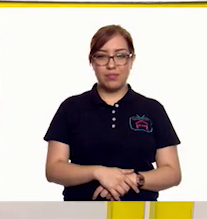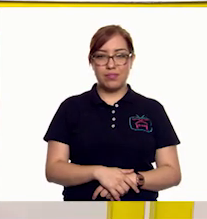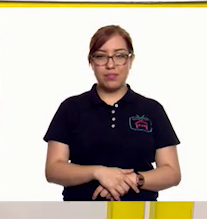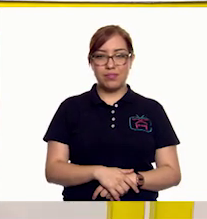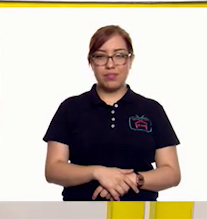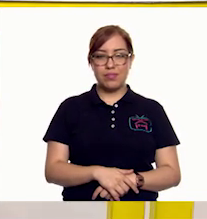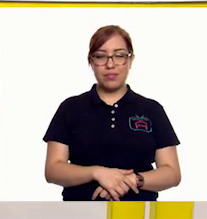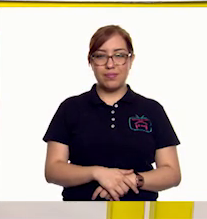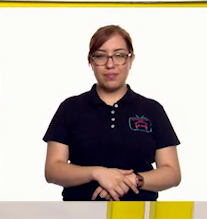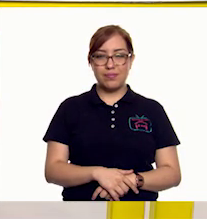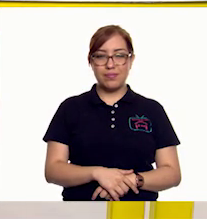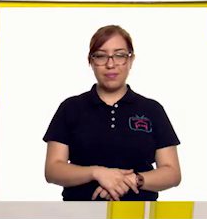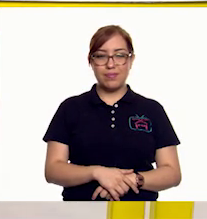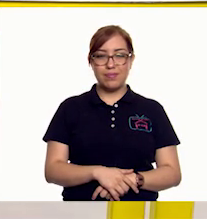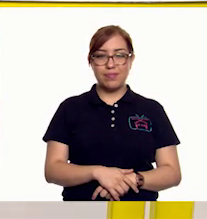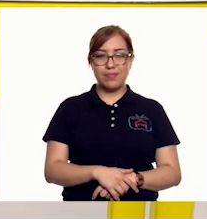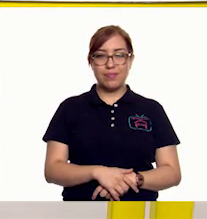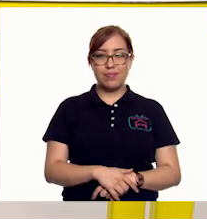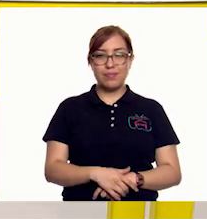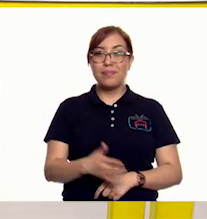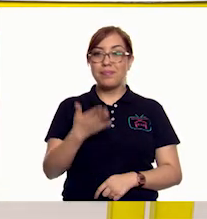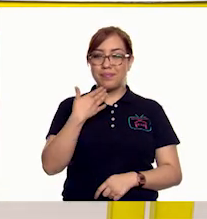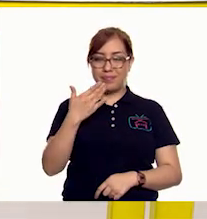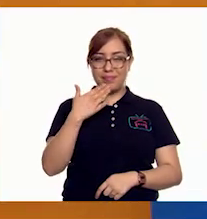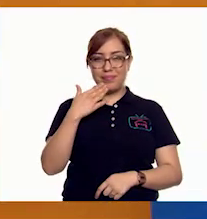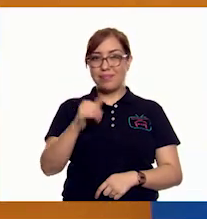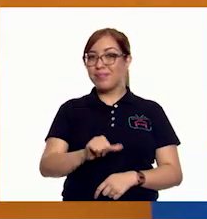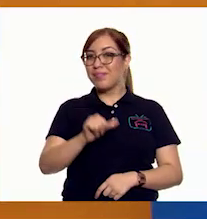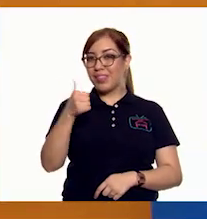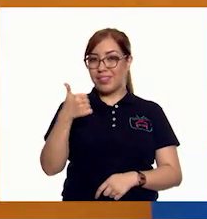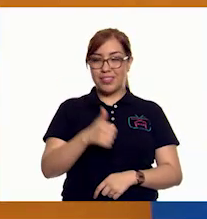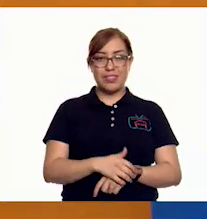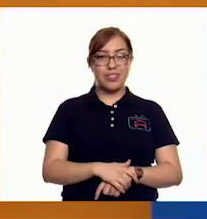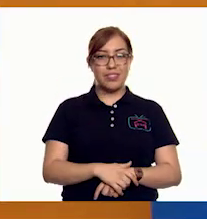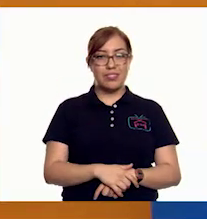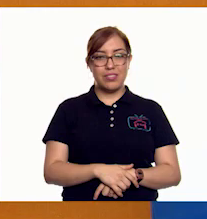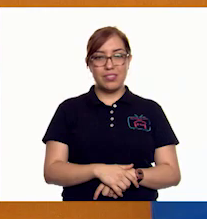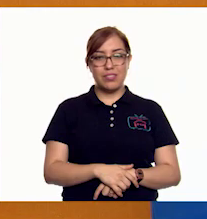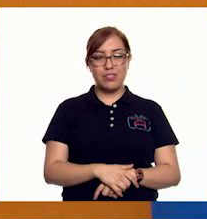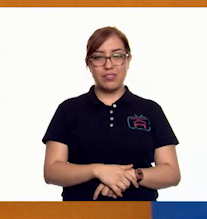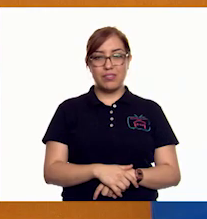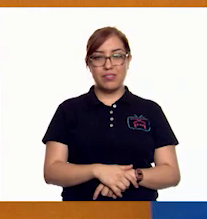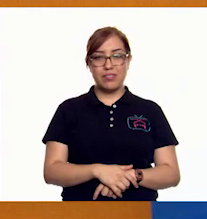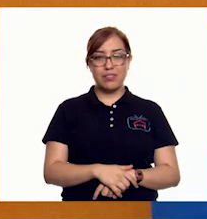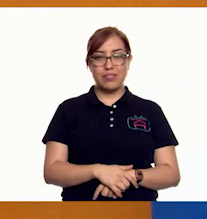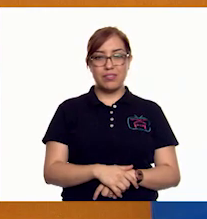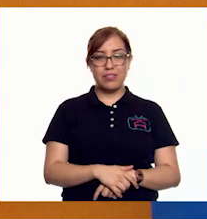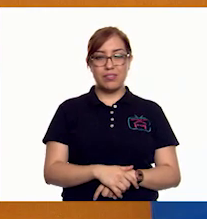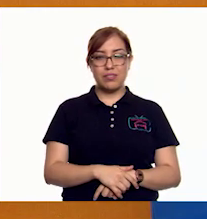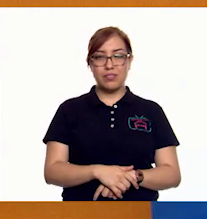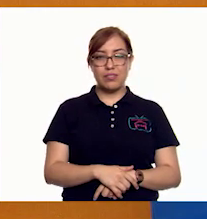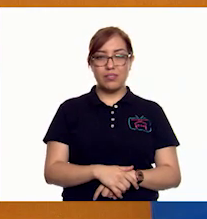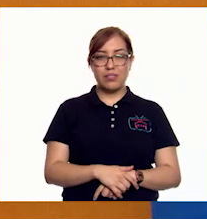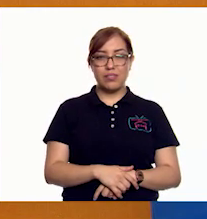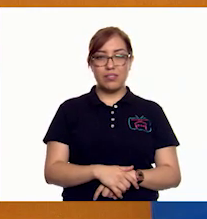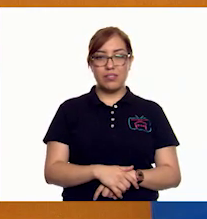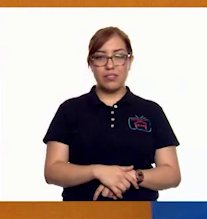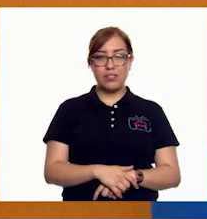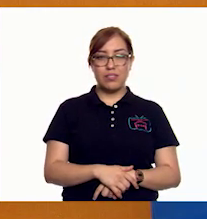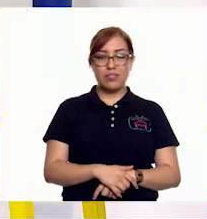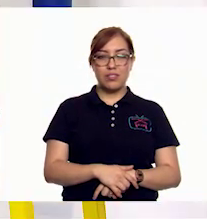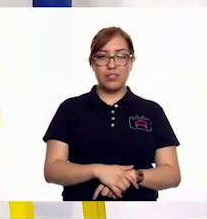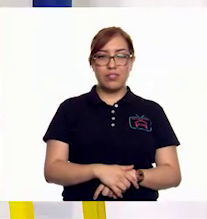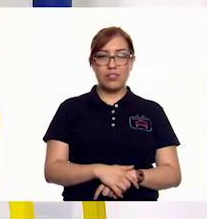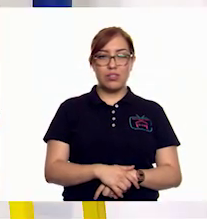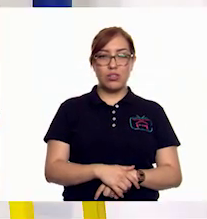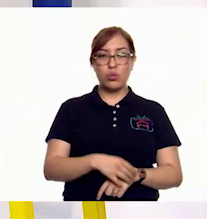está. Muy bien, continuamos con la hija de tu tía o tío, que será tuyo. ¿Hija de mi tía o